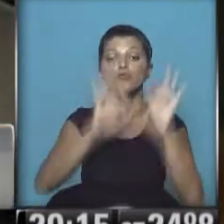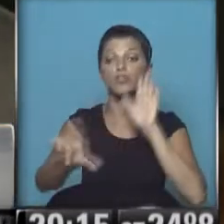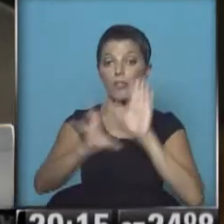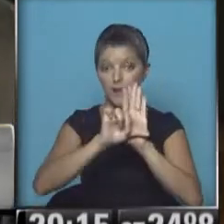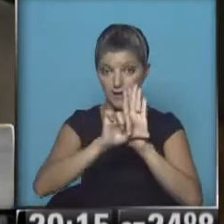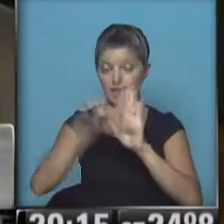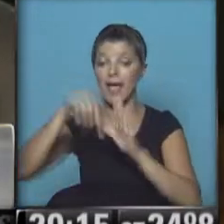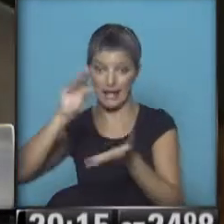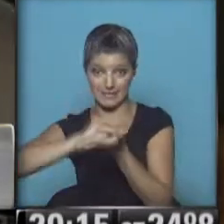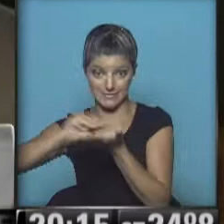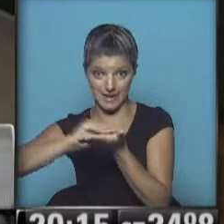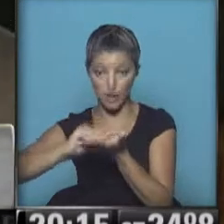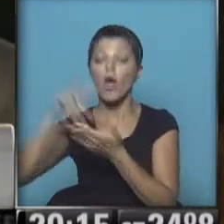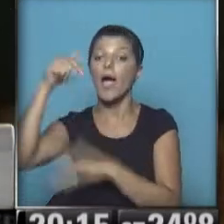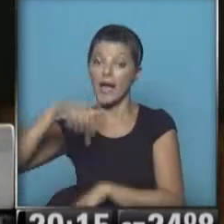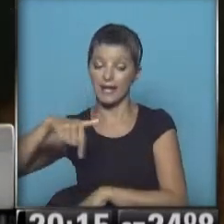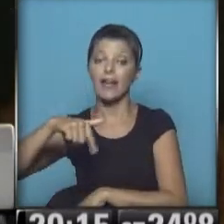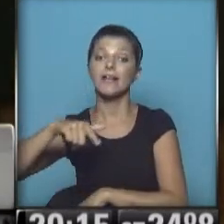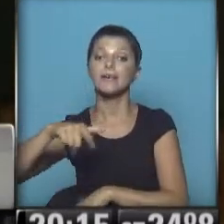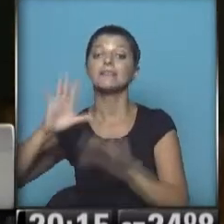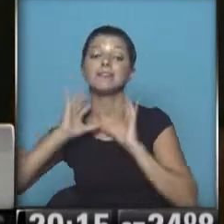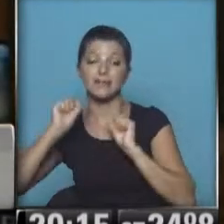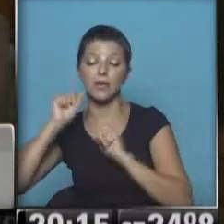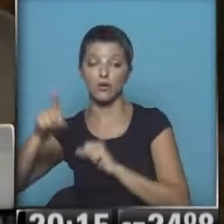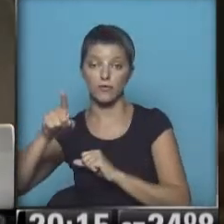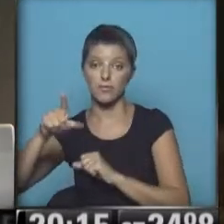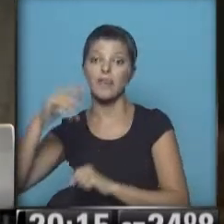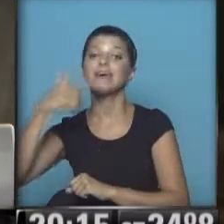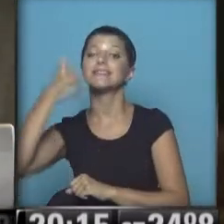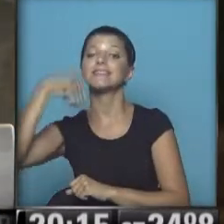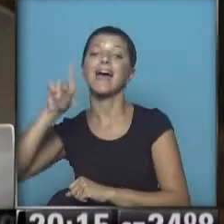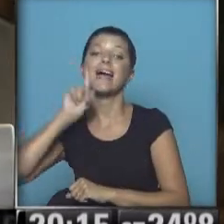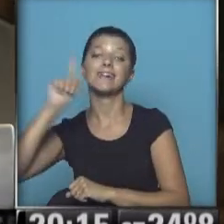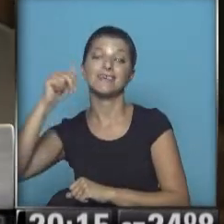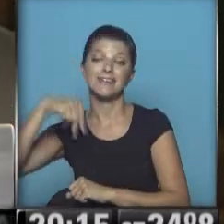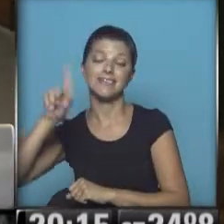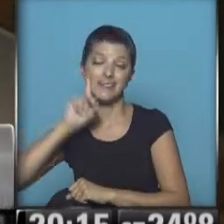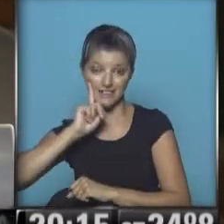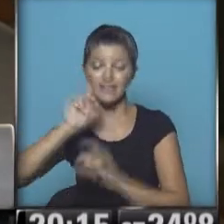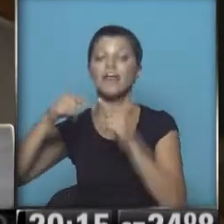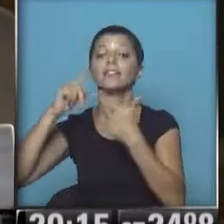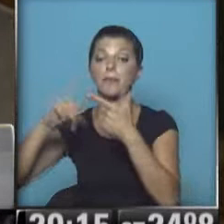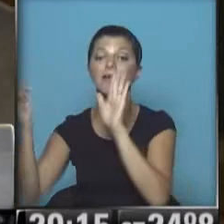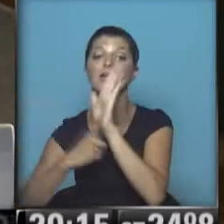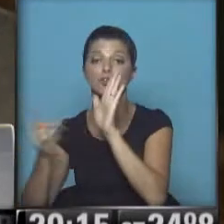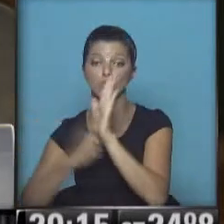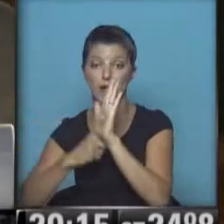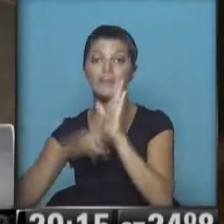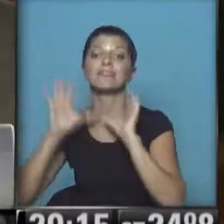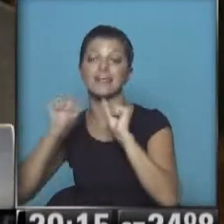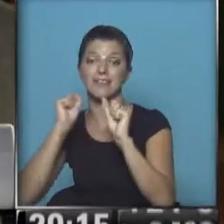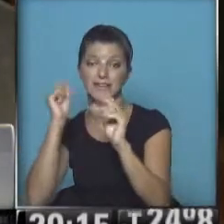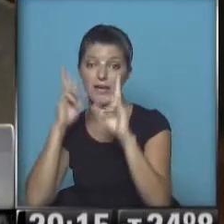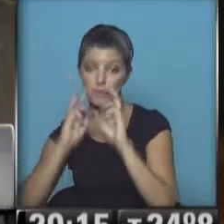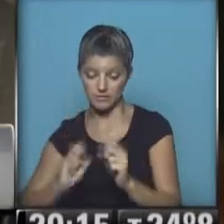aquí estuvo el secretario legal y técnico de la presidencia, Carlos Zanini, estuvo el flamante titular de la Secretaría de Inteligencia,